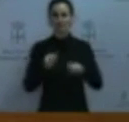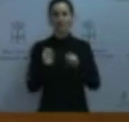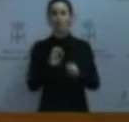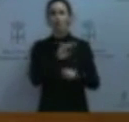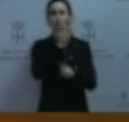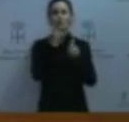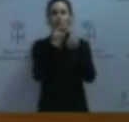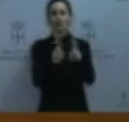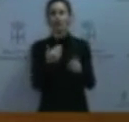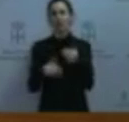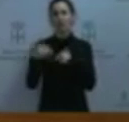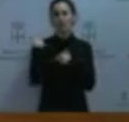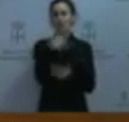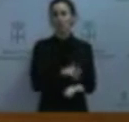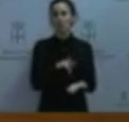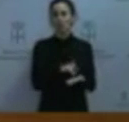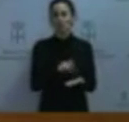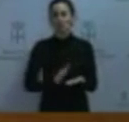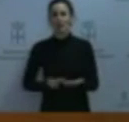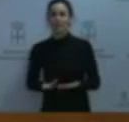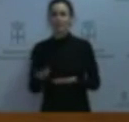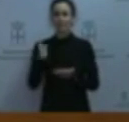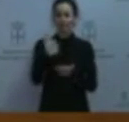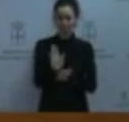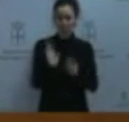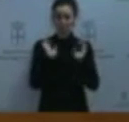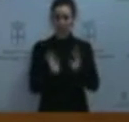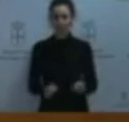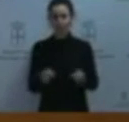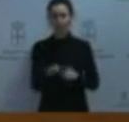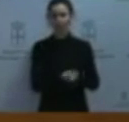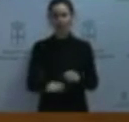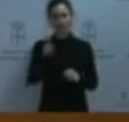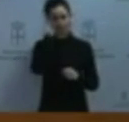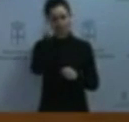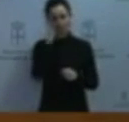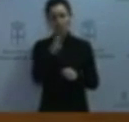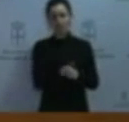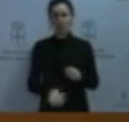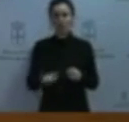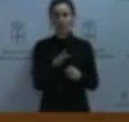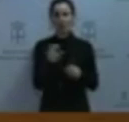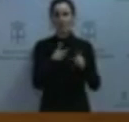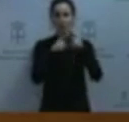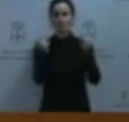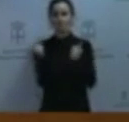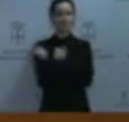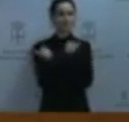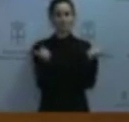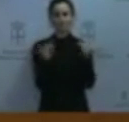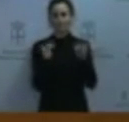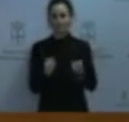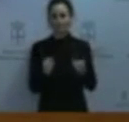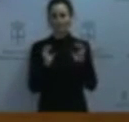interpelación anterior a esta moción, es precisamente en las zonas rurales, en las zonas del occidente y del oriente, donde